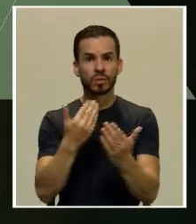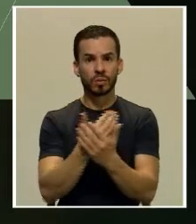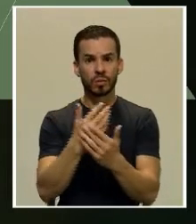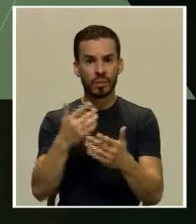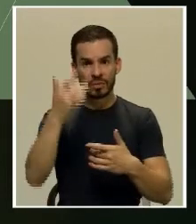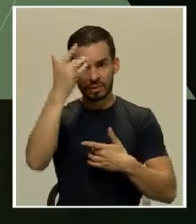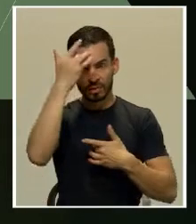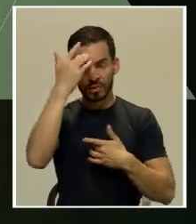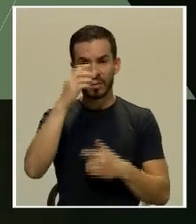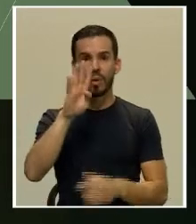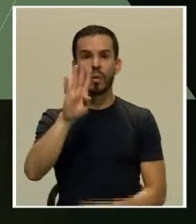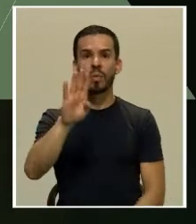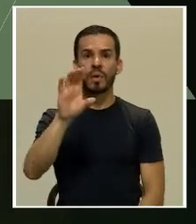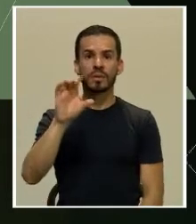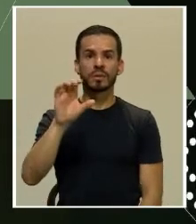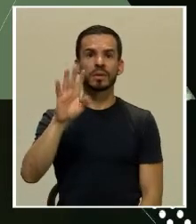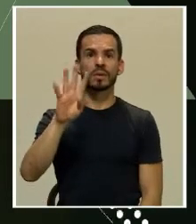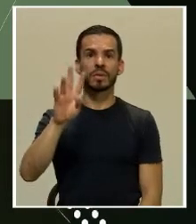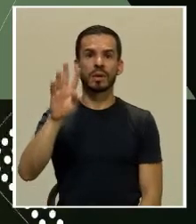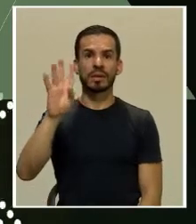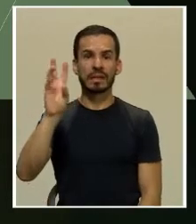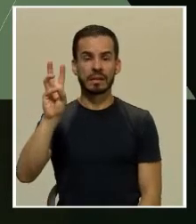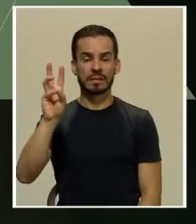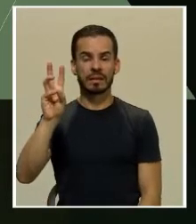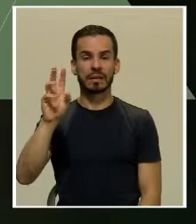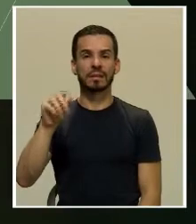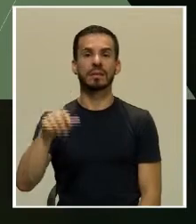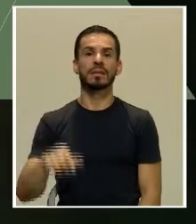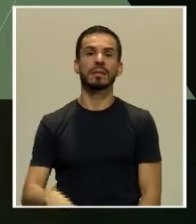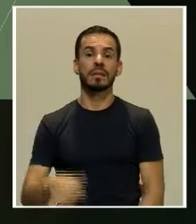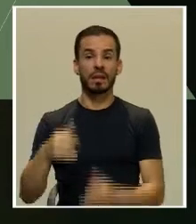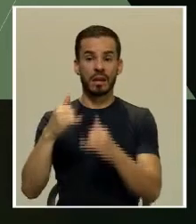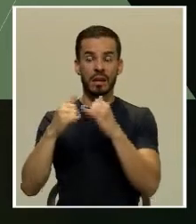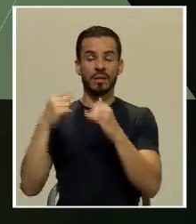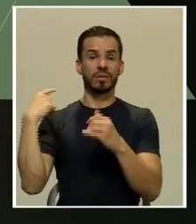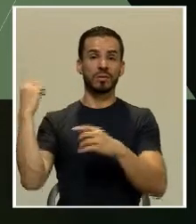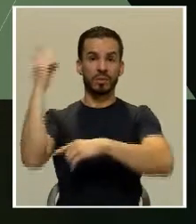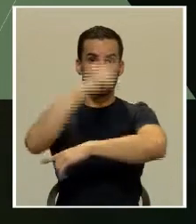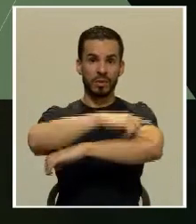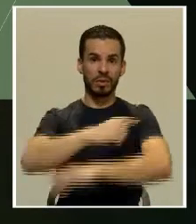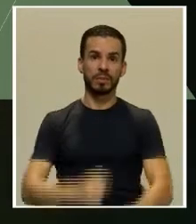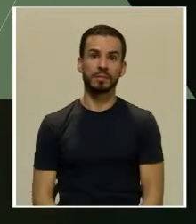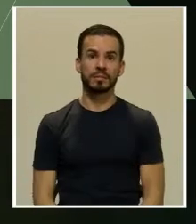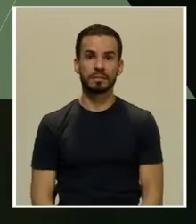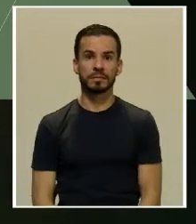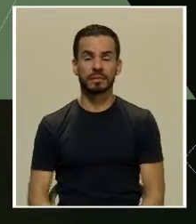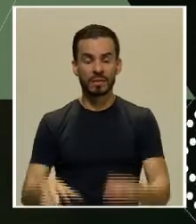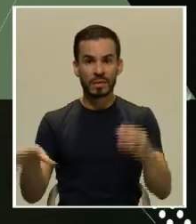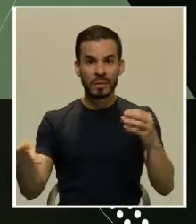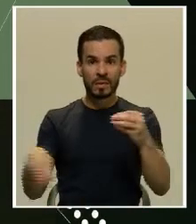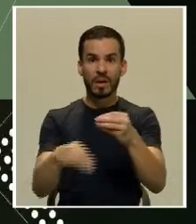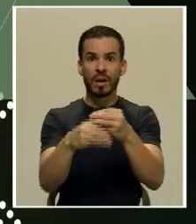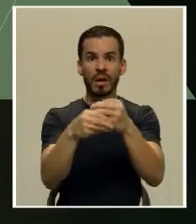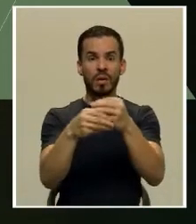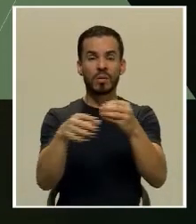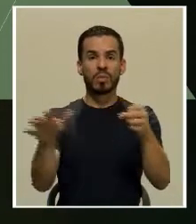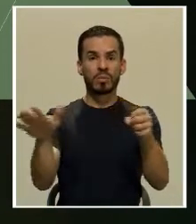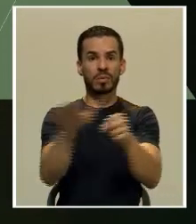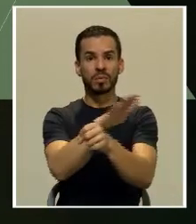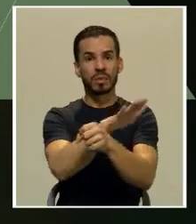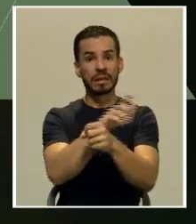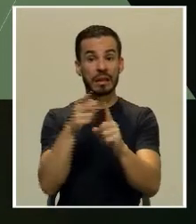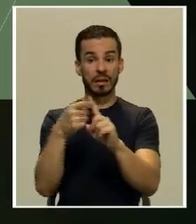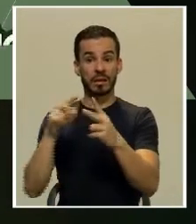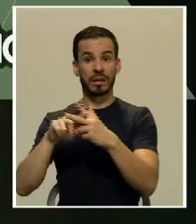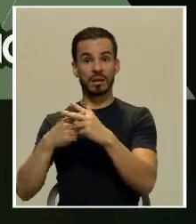casos es de 446 en las últimas 24 horas. Se acumulan desde que comenzó